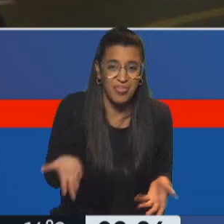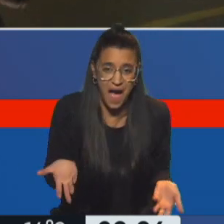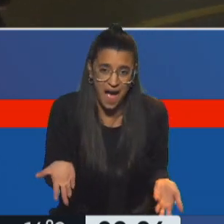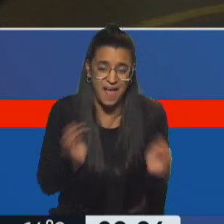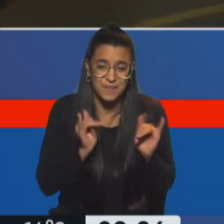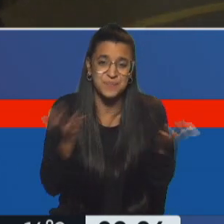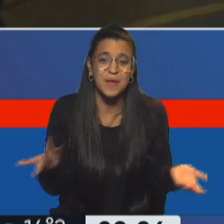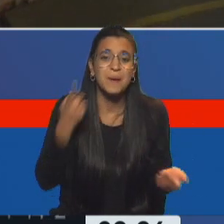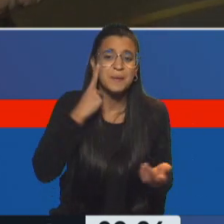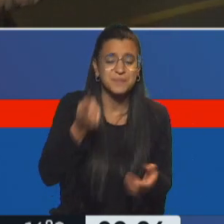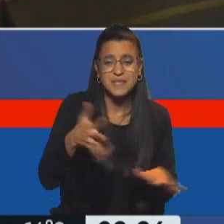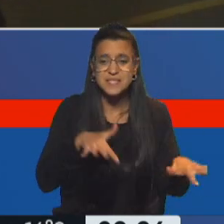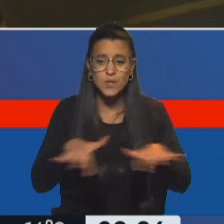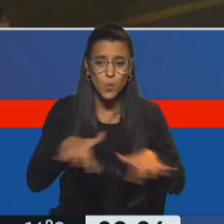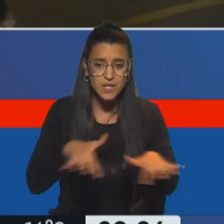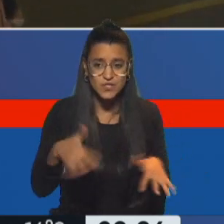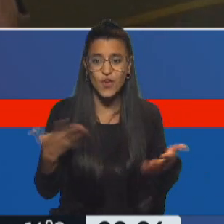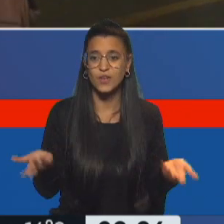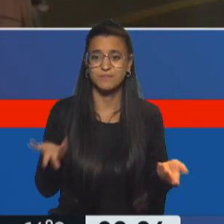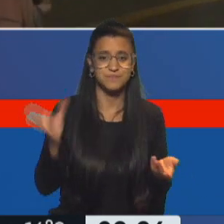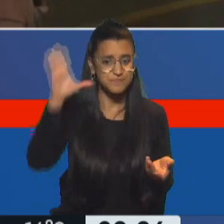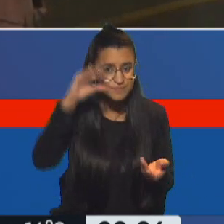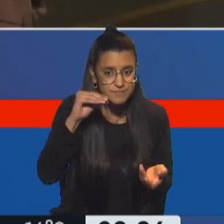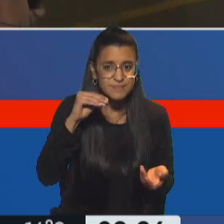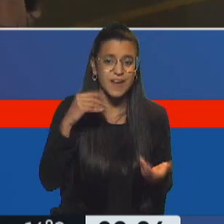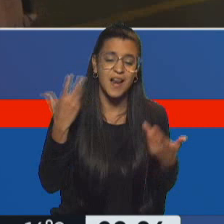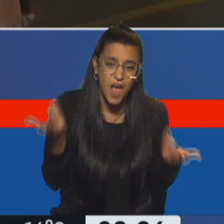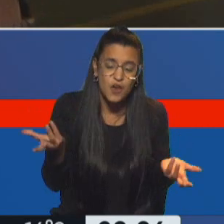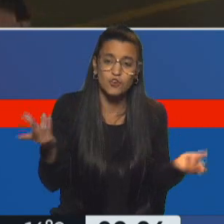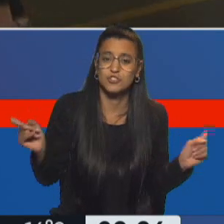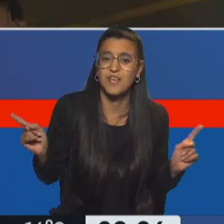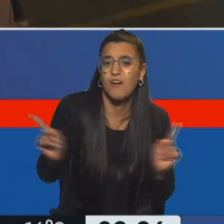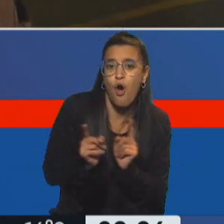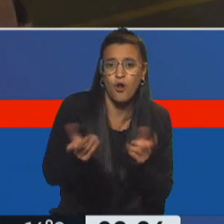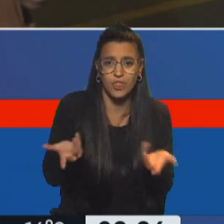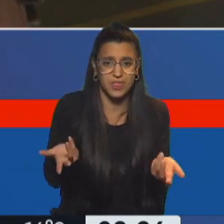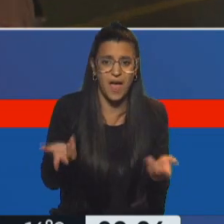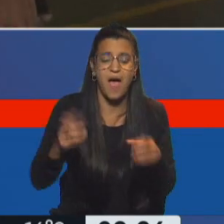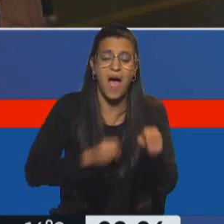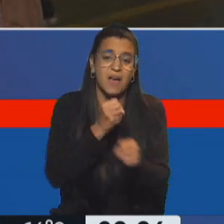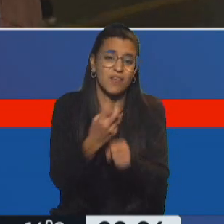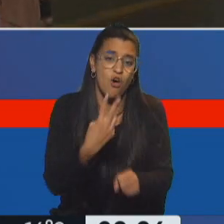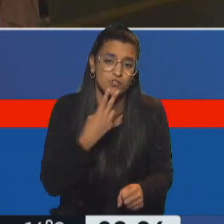que las circunstancias hacen que, bueno, que la noche quede muy acotada, en este caso hasta las 23, ¿no? Bien, volvemos un ratito.